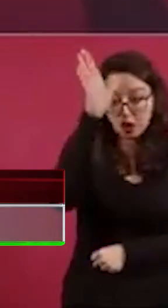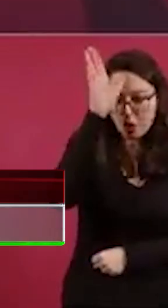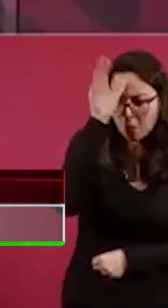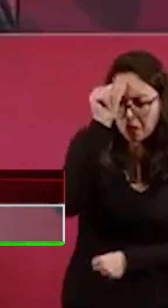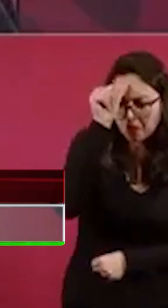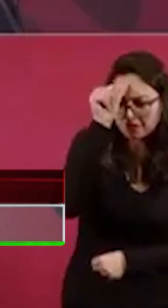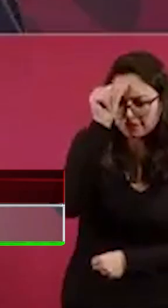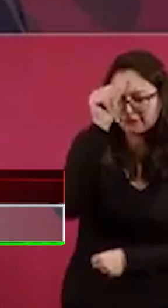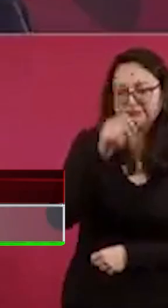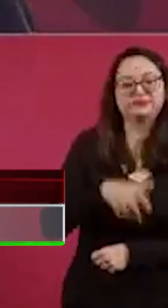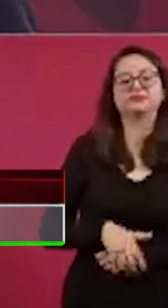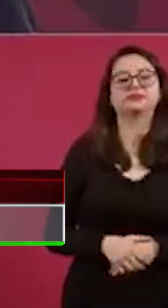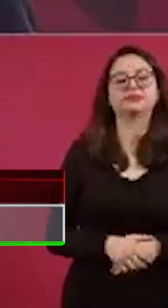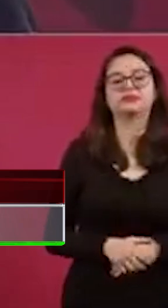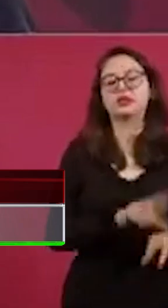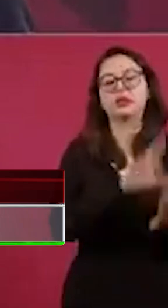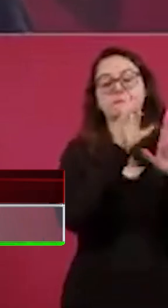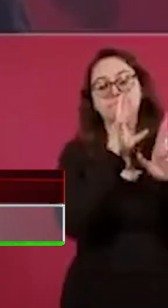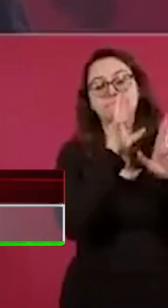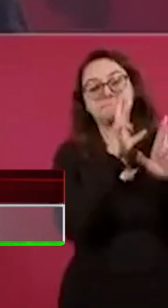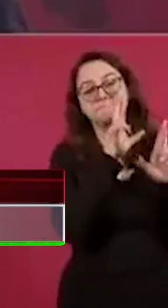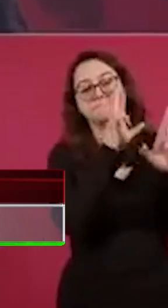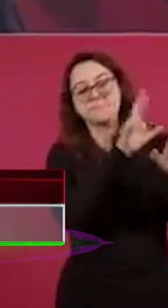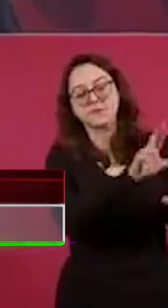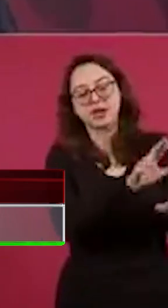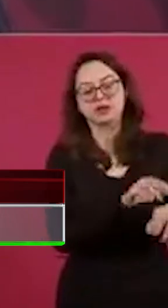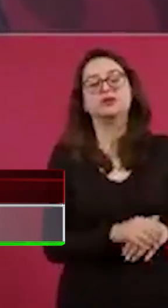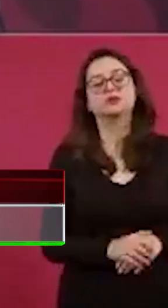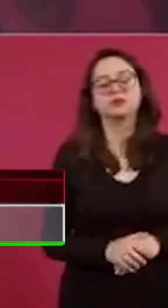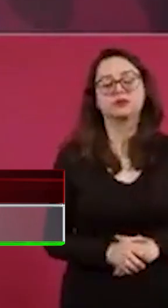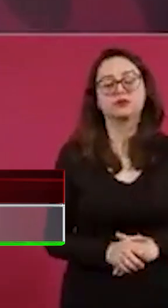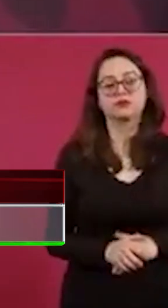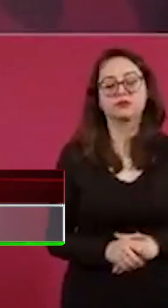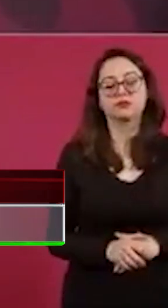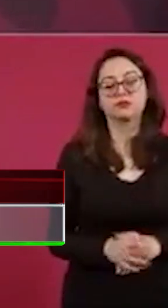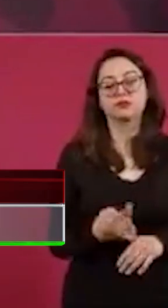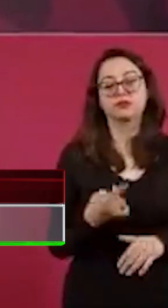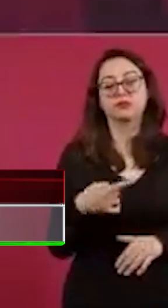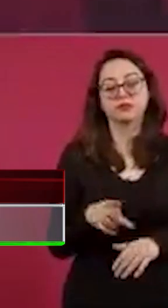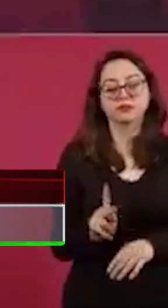Yo lo respeto mucho porque él es